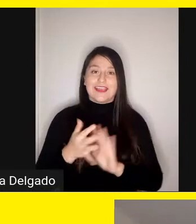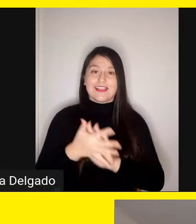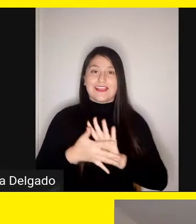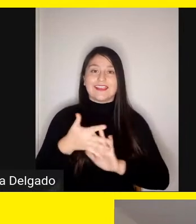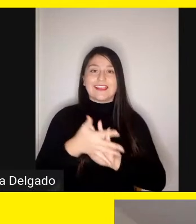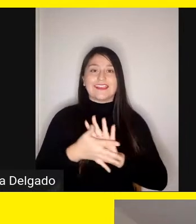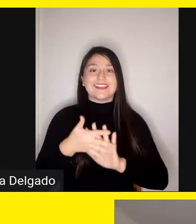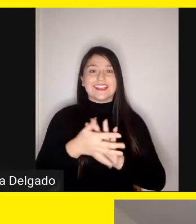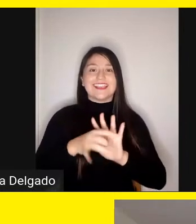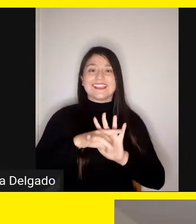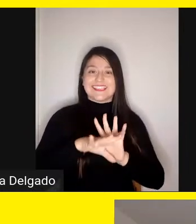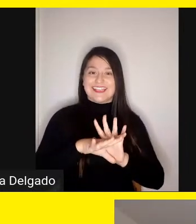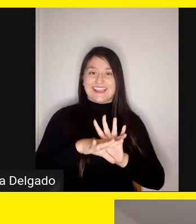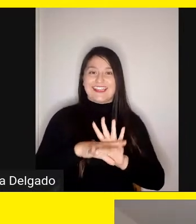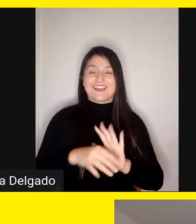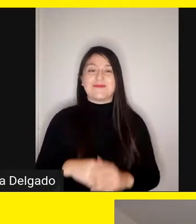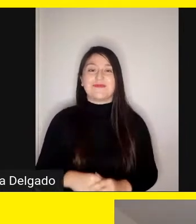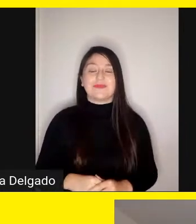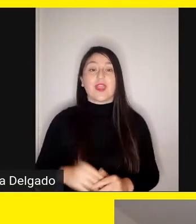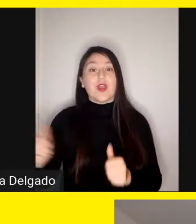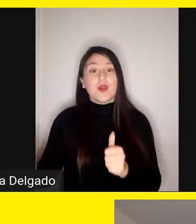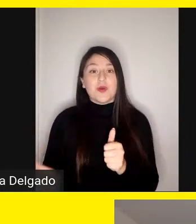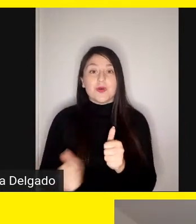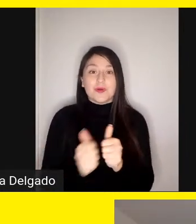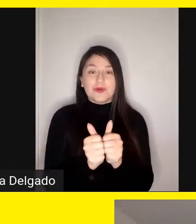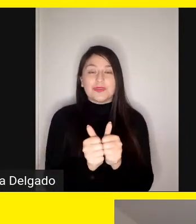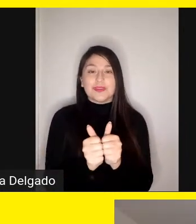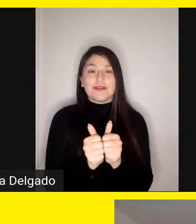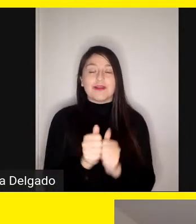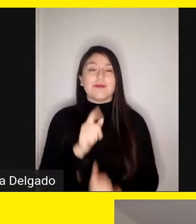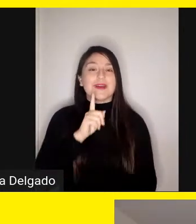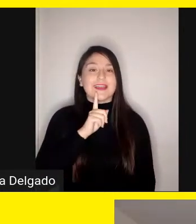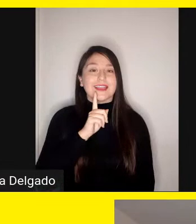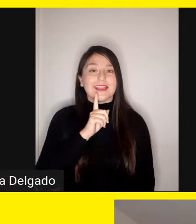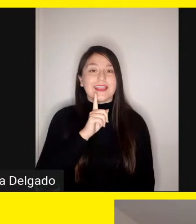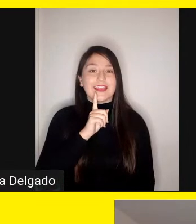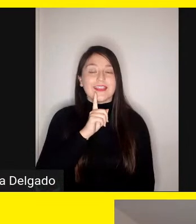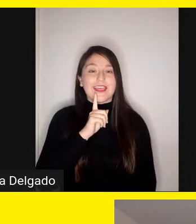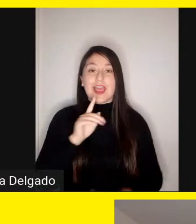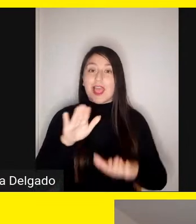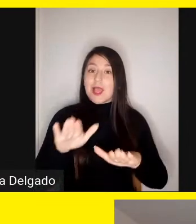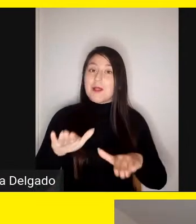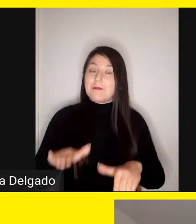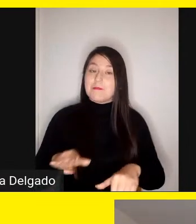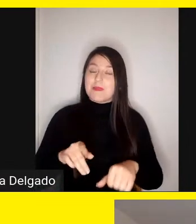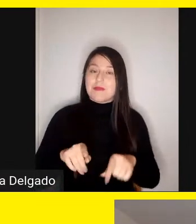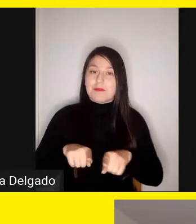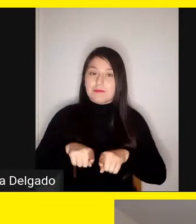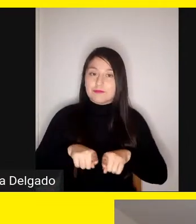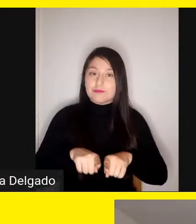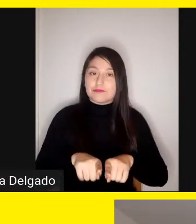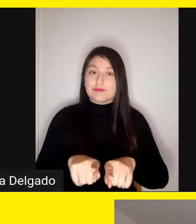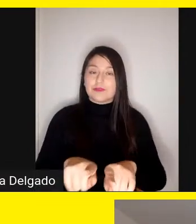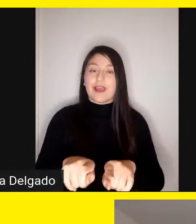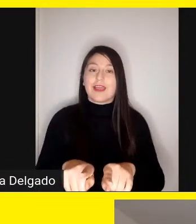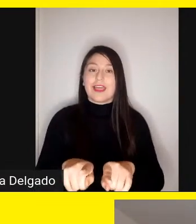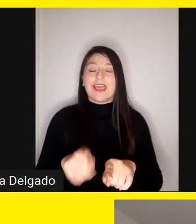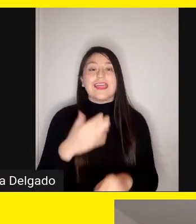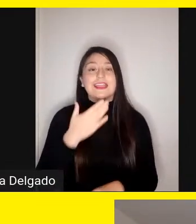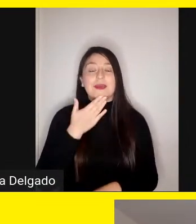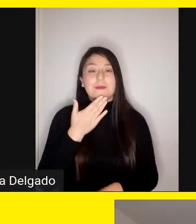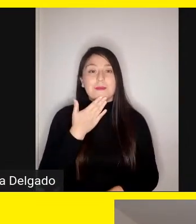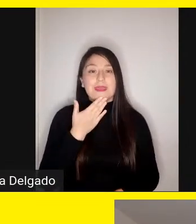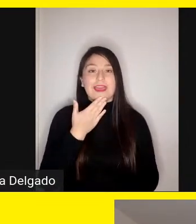señas chilena. Junto a ella vamos a tener de manera alternada a lo largo del panel a Paulina Cortés,